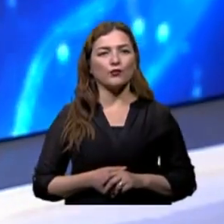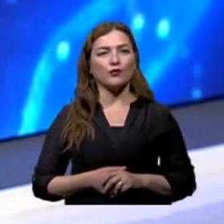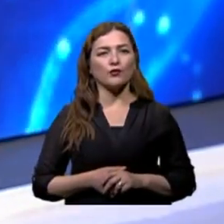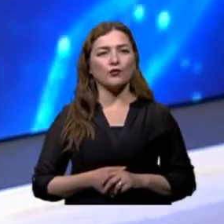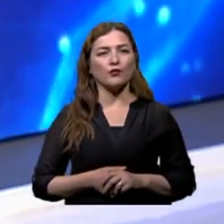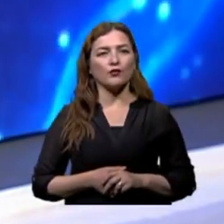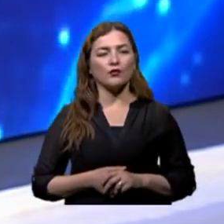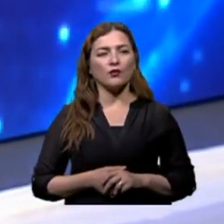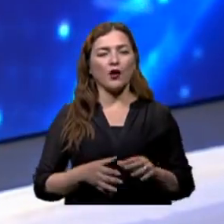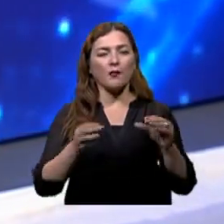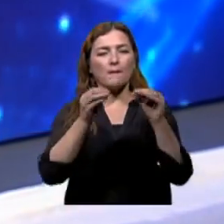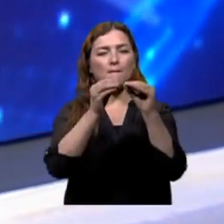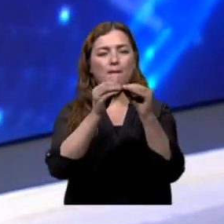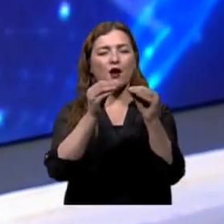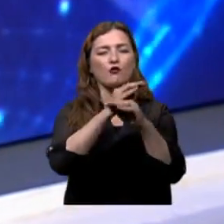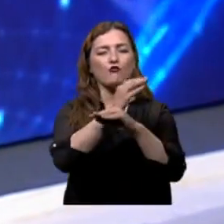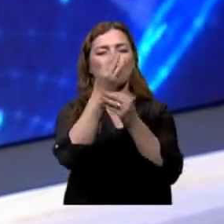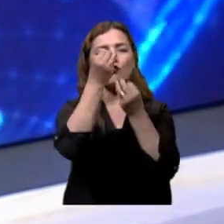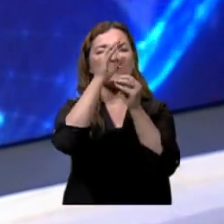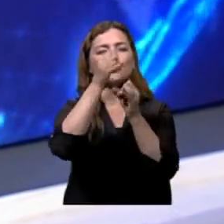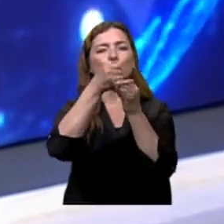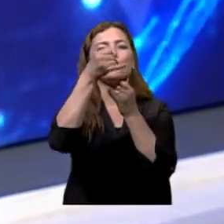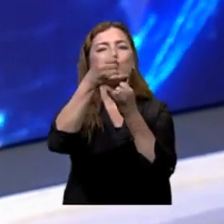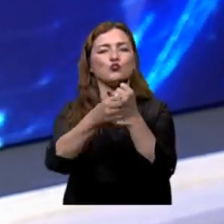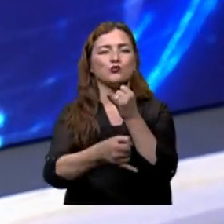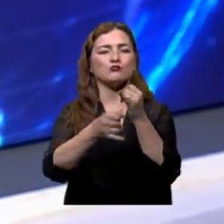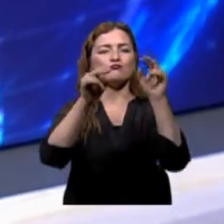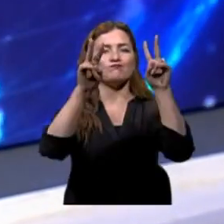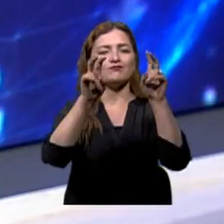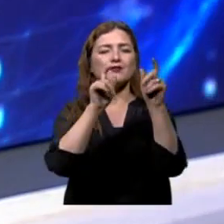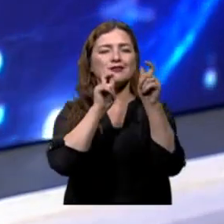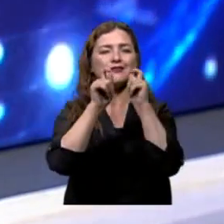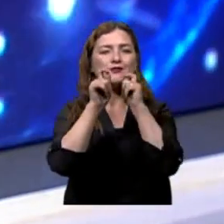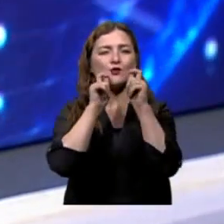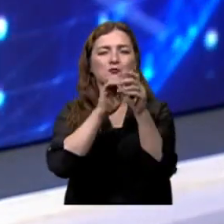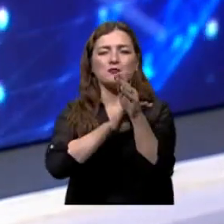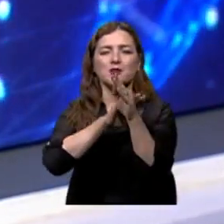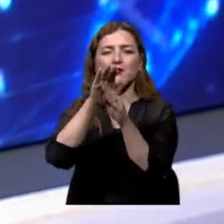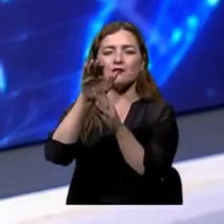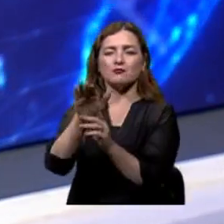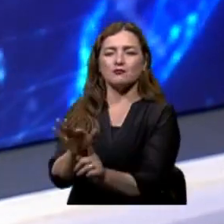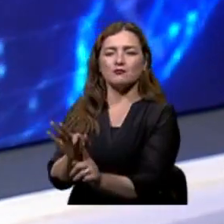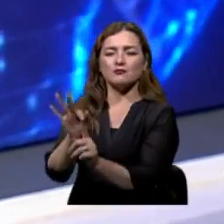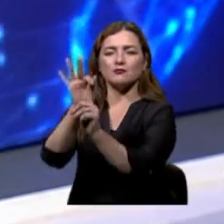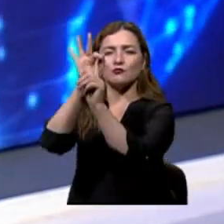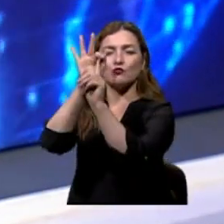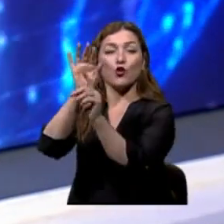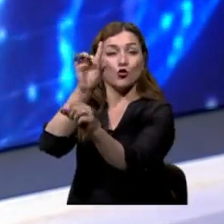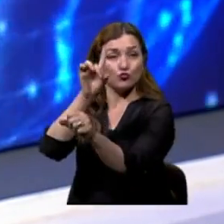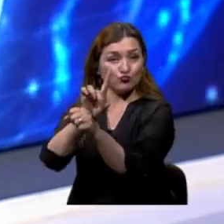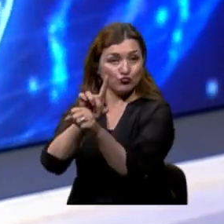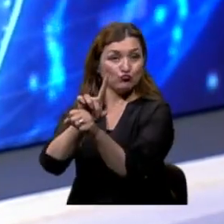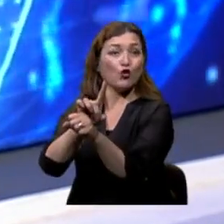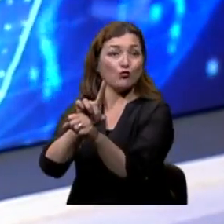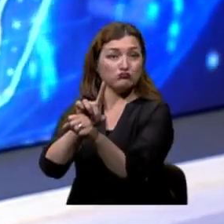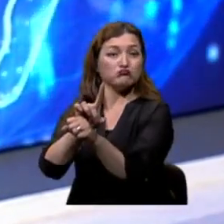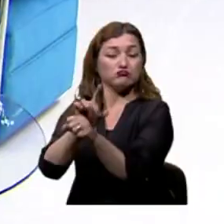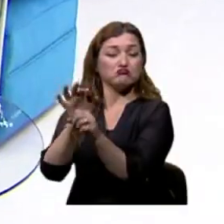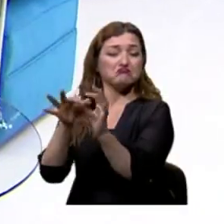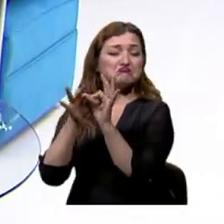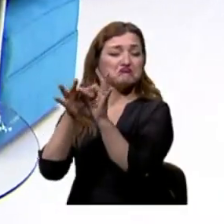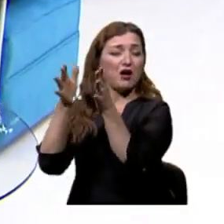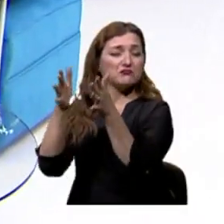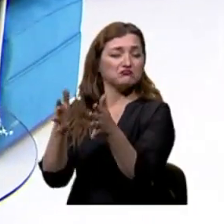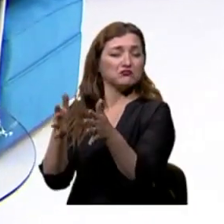sí, estamos ya de regreso pues en el último bloque. Y como lo dijimos, tenemos la presencia de nuestro colega, amigo traumatólogo Alexander